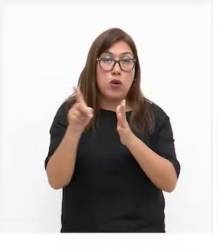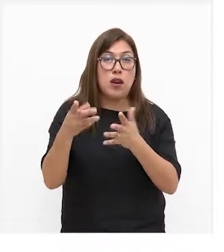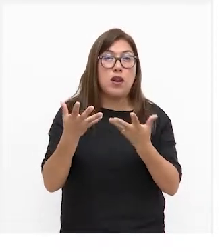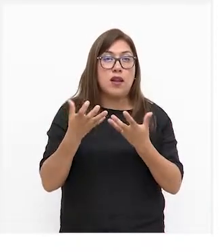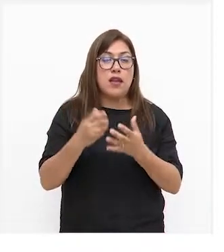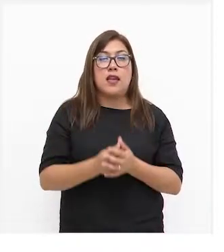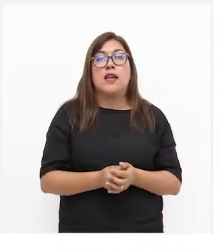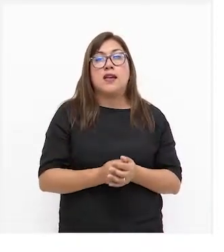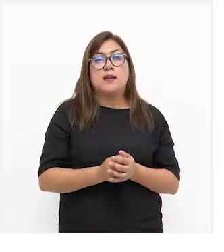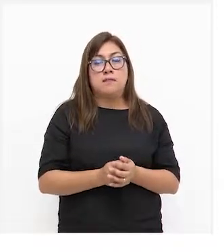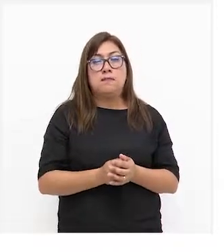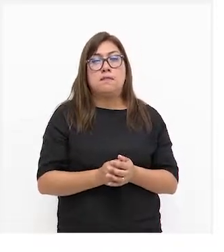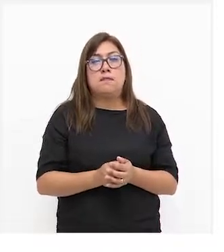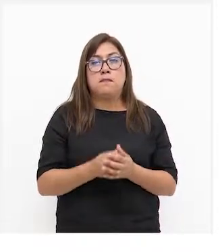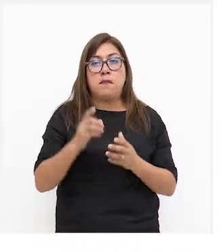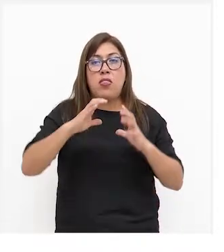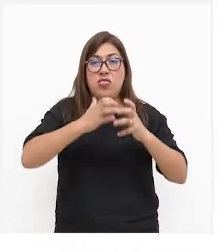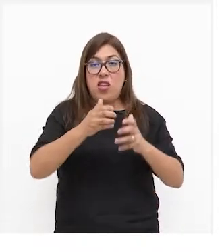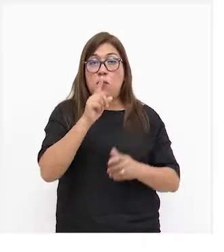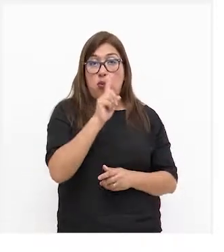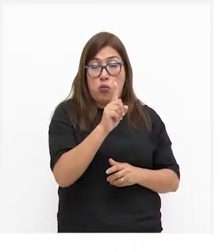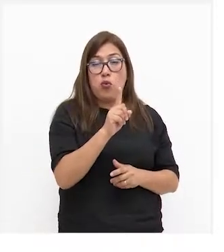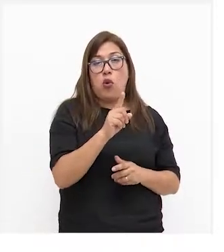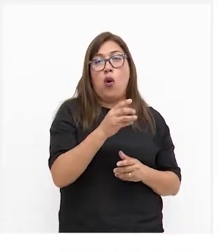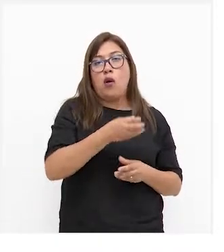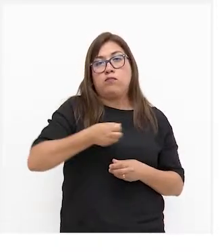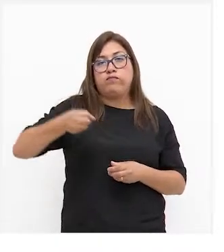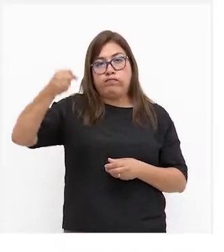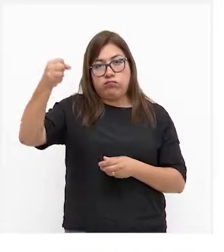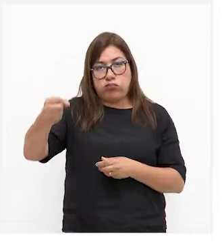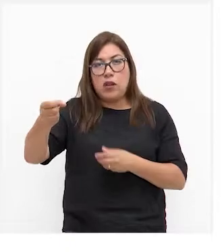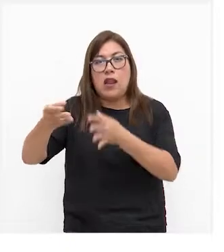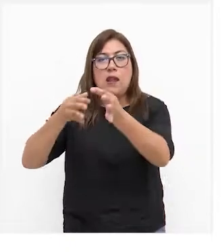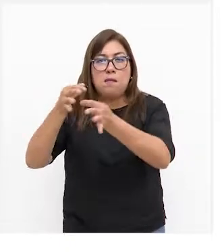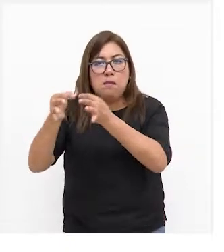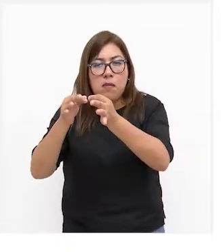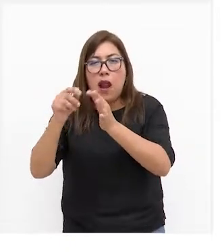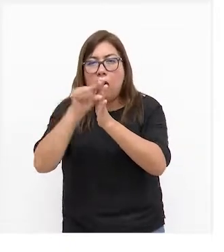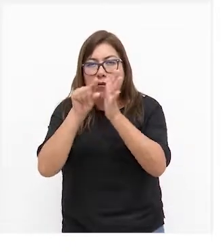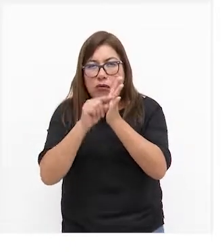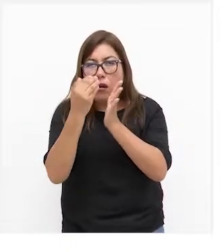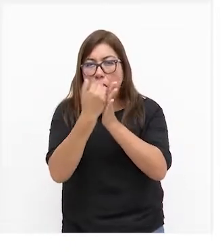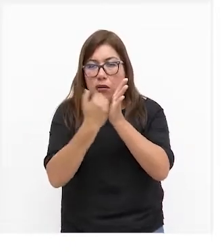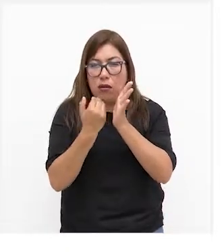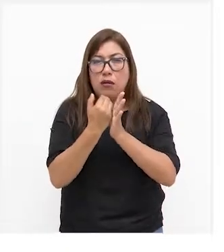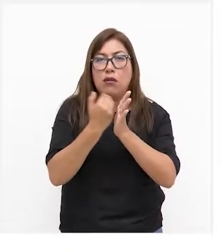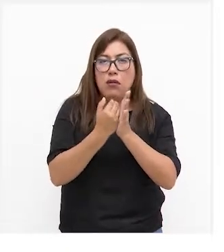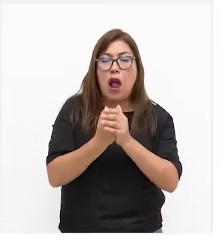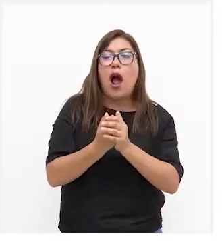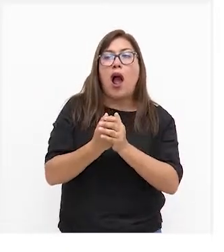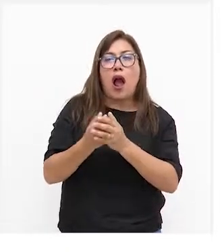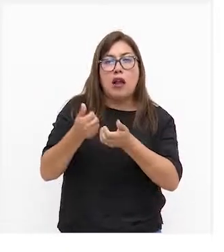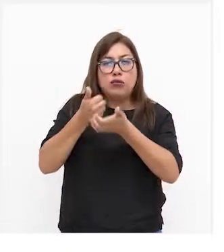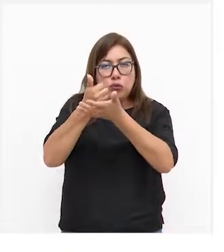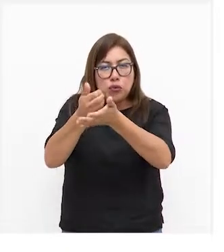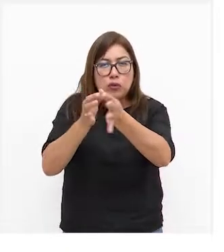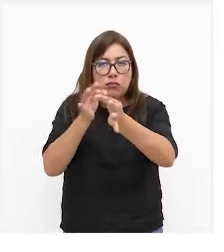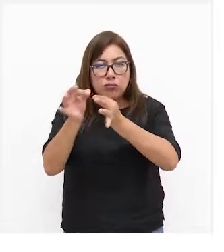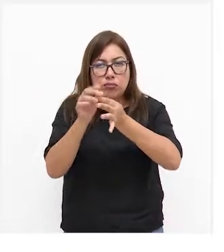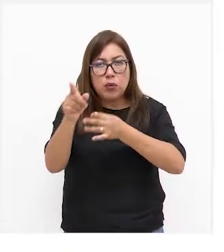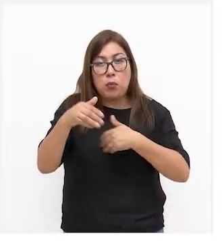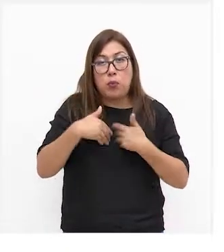voluntariamente designará un apoyo del tipo 1 que le explicará el acto jurídico y la ayudará a comprender